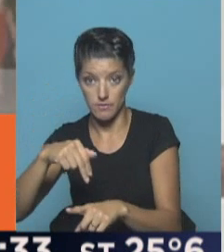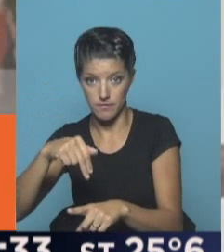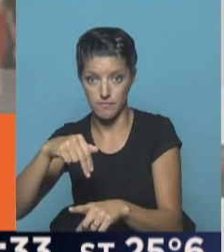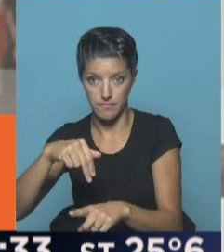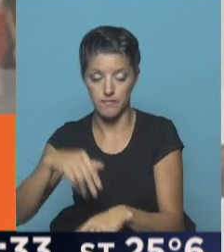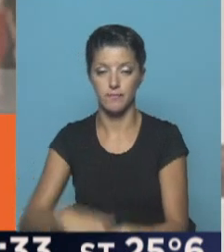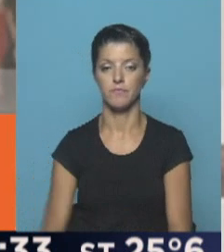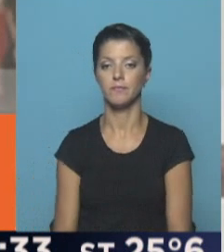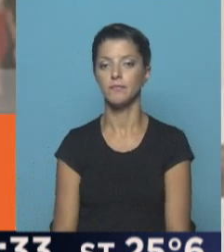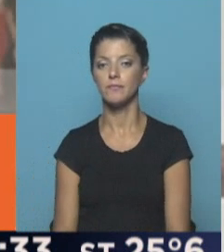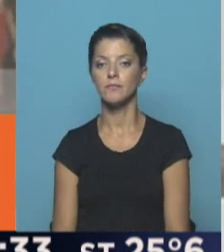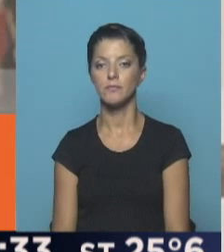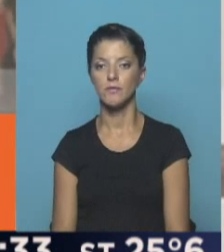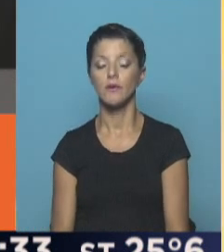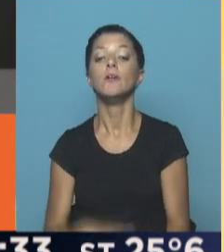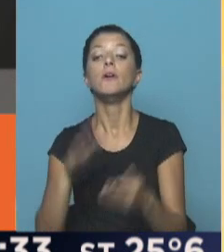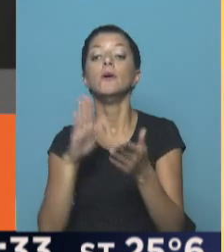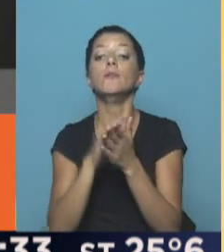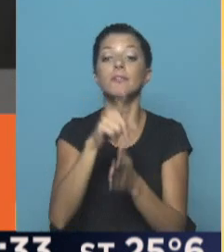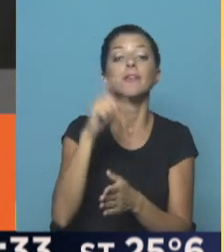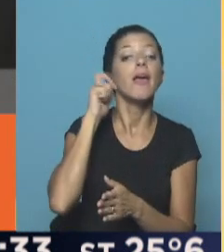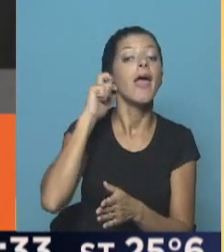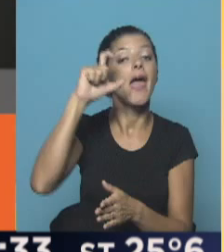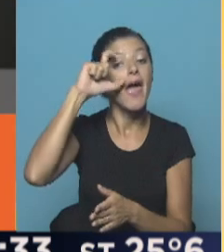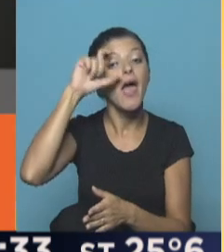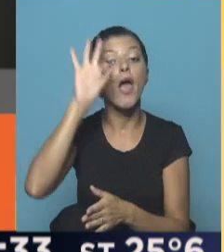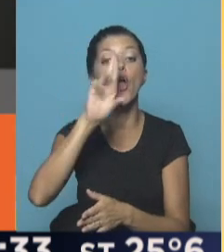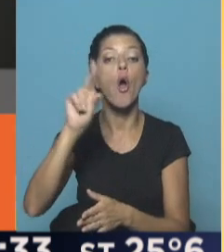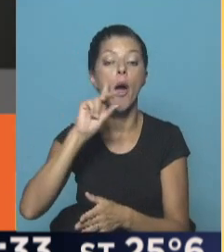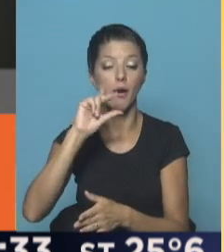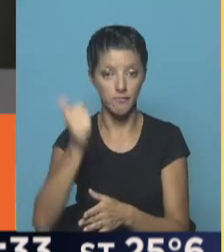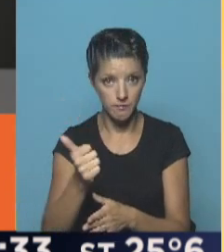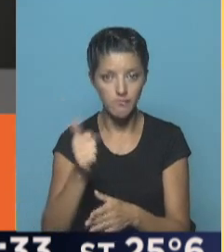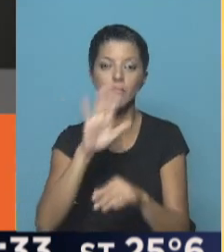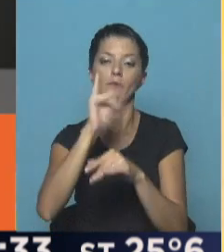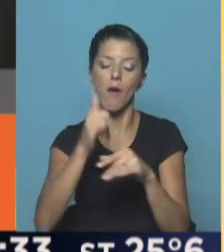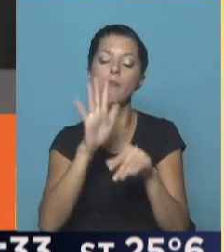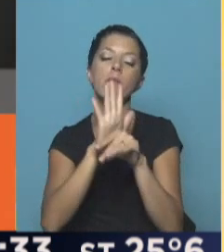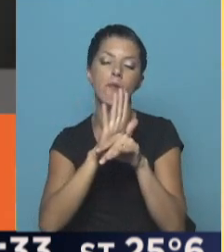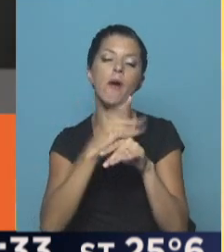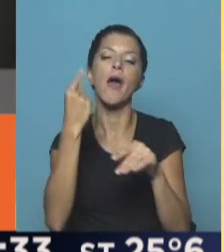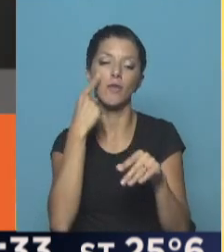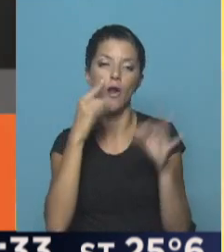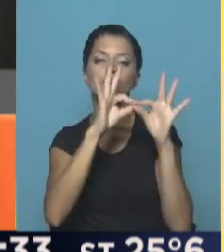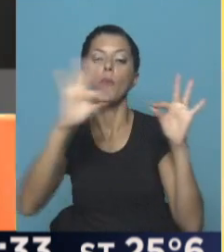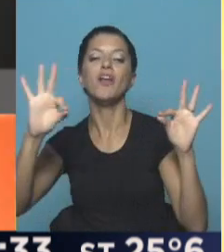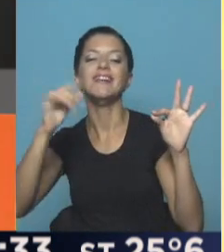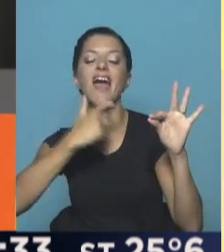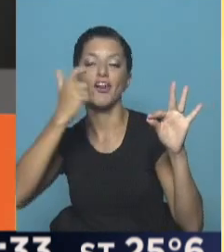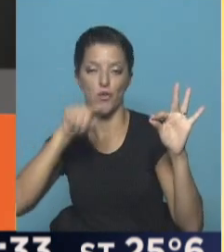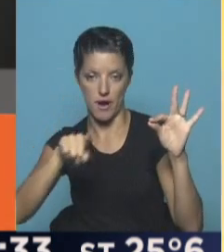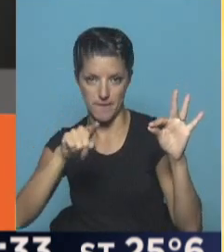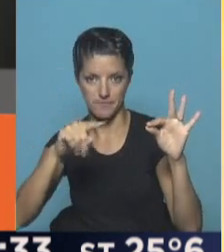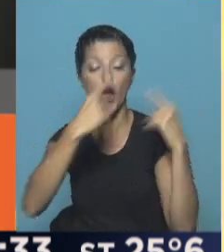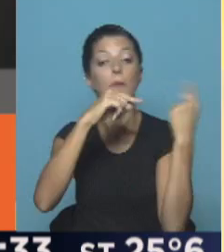rojas de Rusia. Georgia, de alguna manera, es una línea roja, aunque no lo es tanto como Ucrania, pero la respuesta